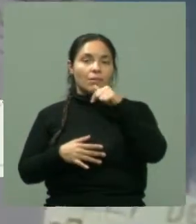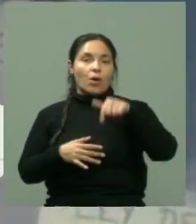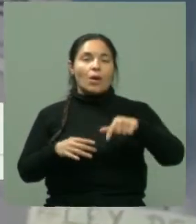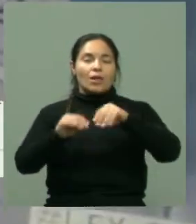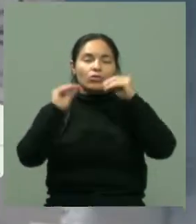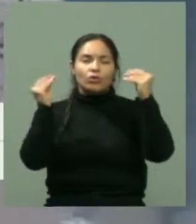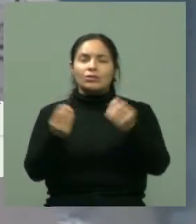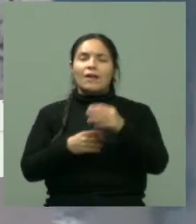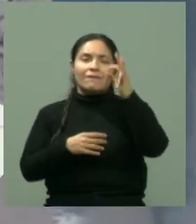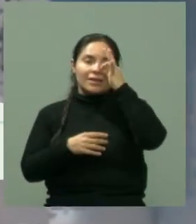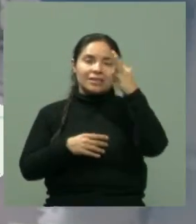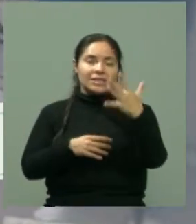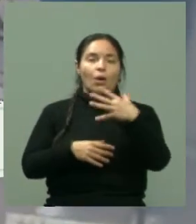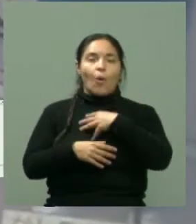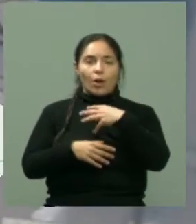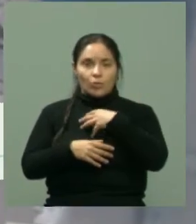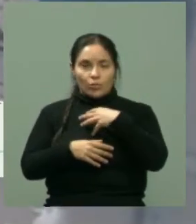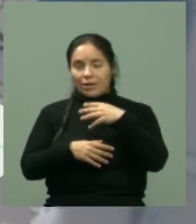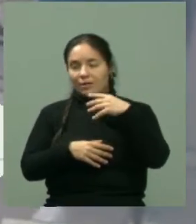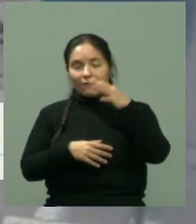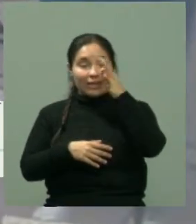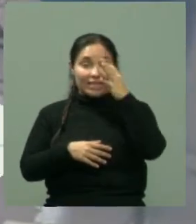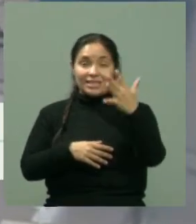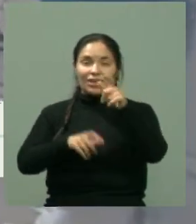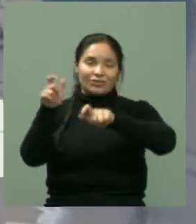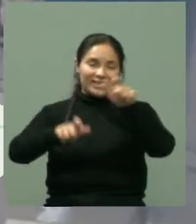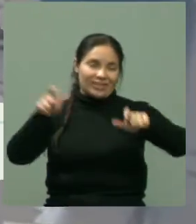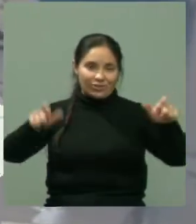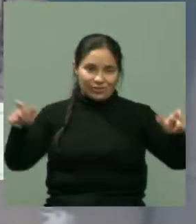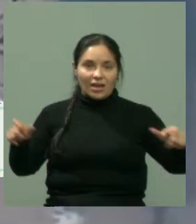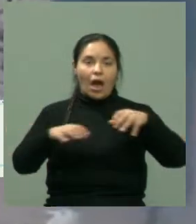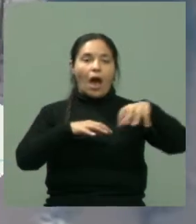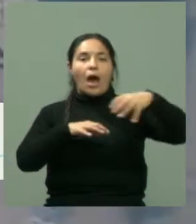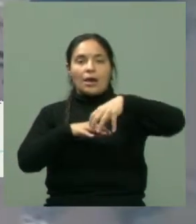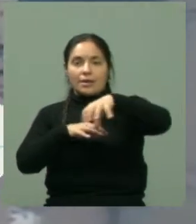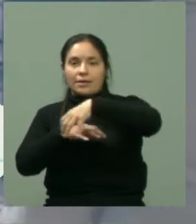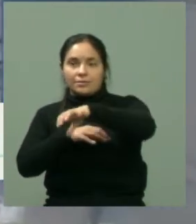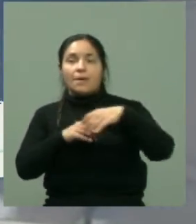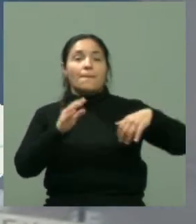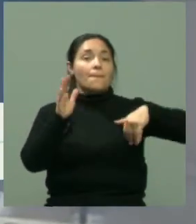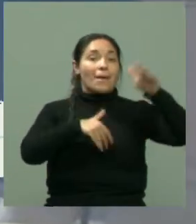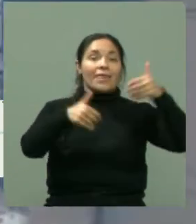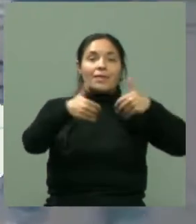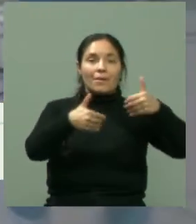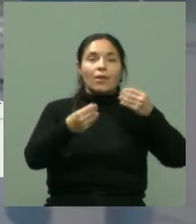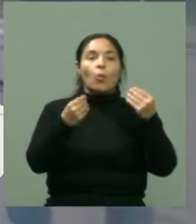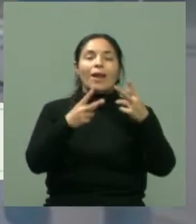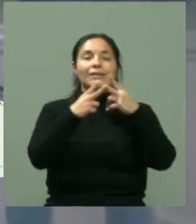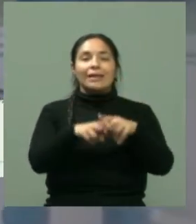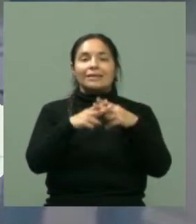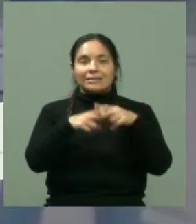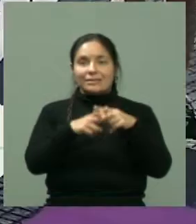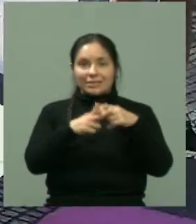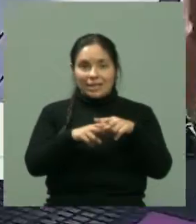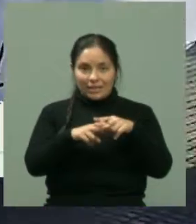aproximadamente 25 chicos. Desde el Foco Mendoza se trabaja desde distintas áreas. Una de las demandas que más recibimos son los talleres,